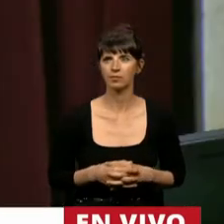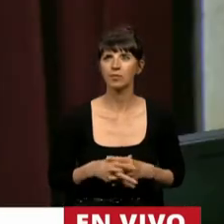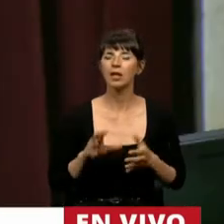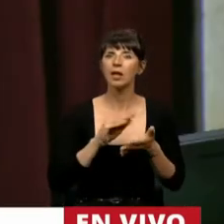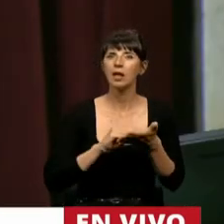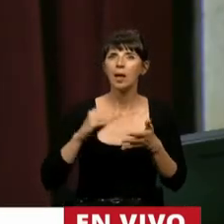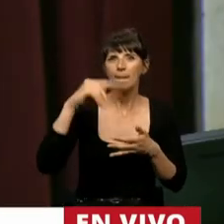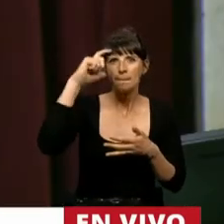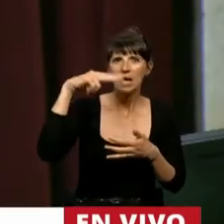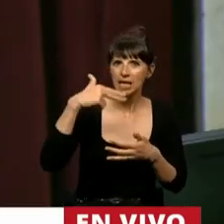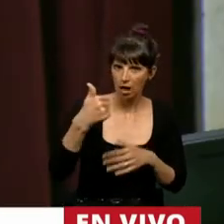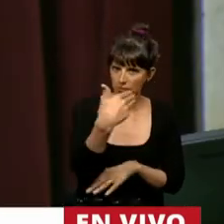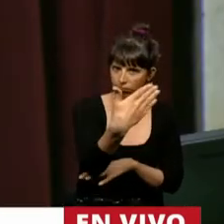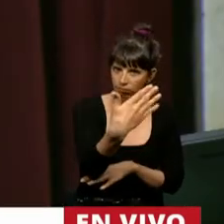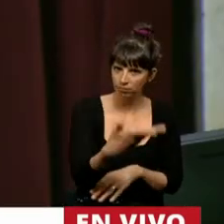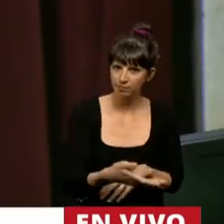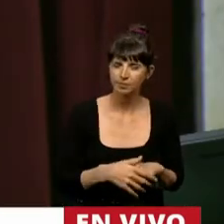Diputado Mena, en el uso de la palabra.